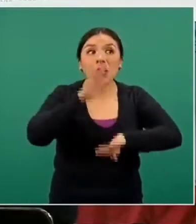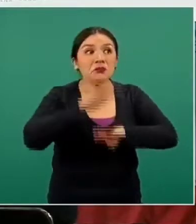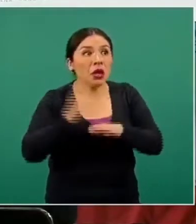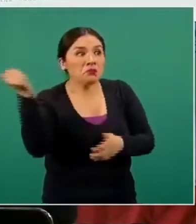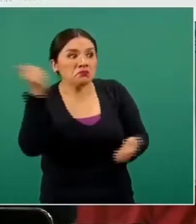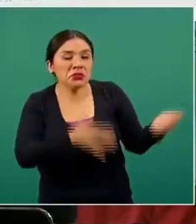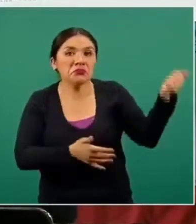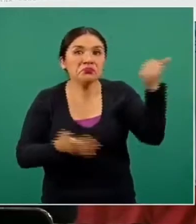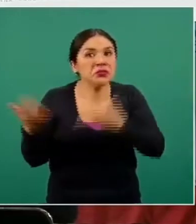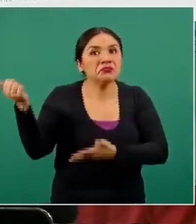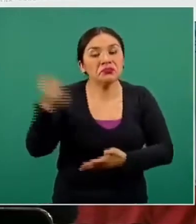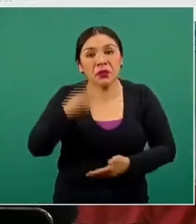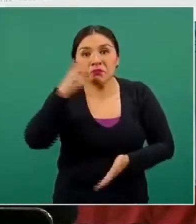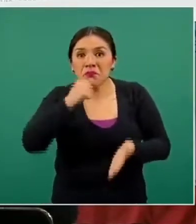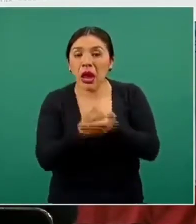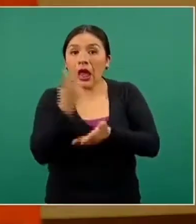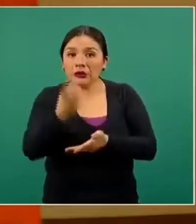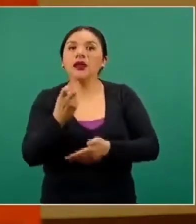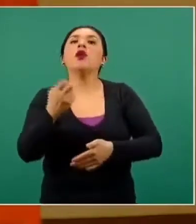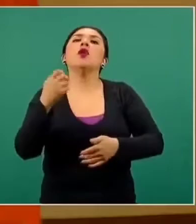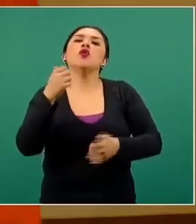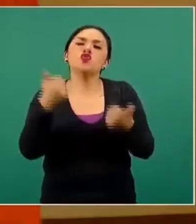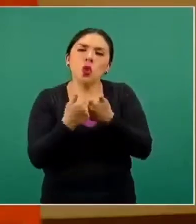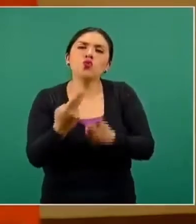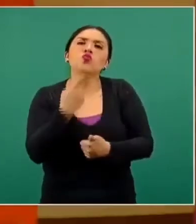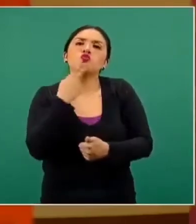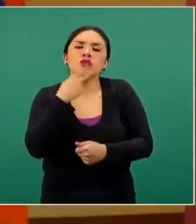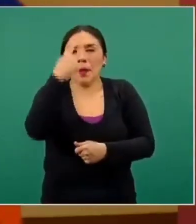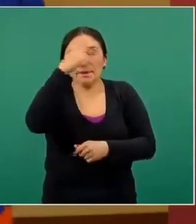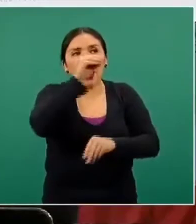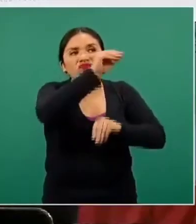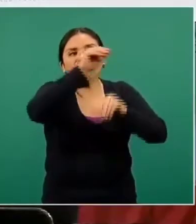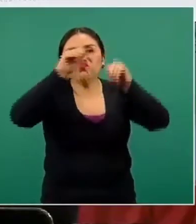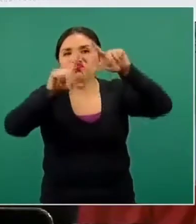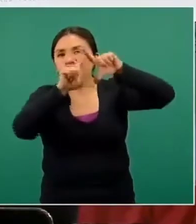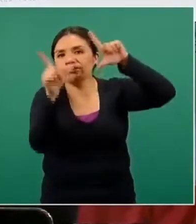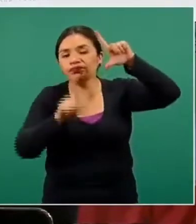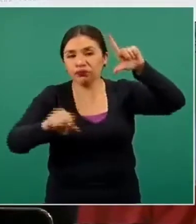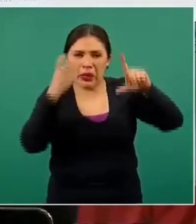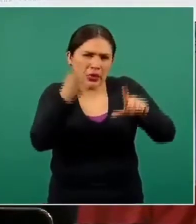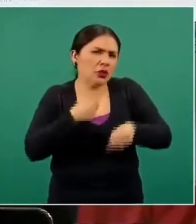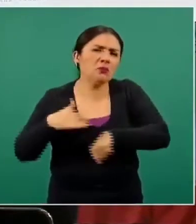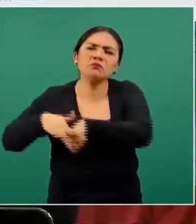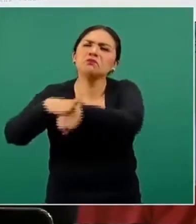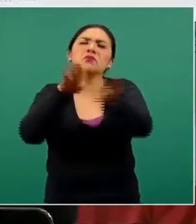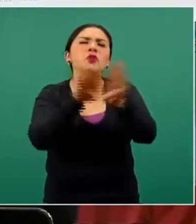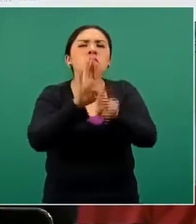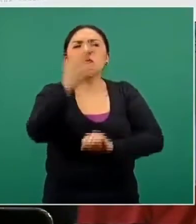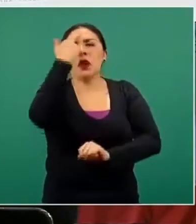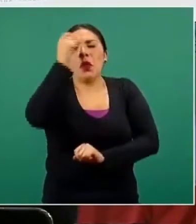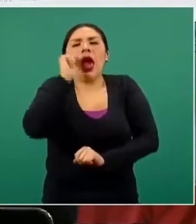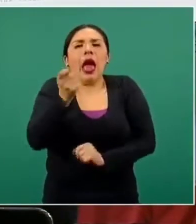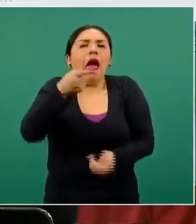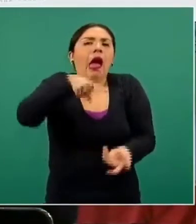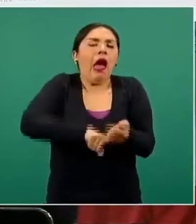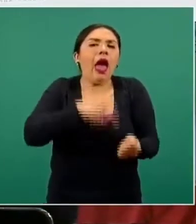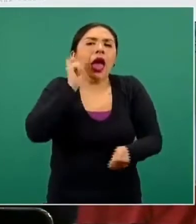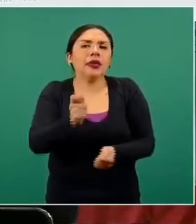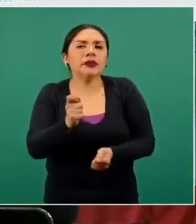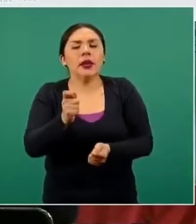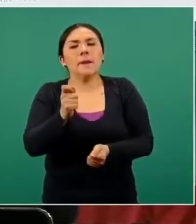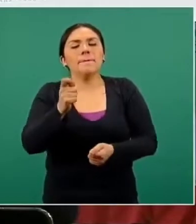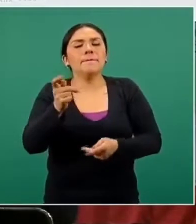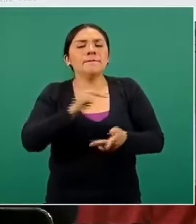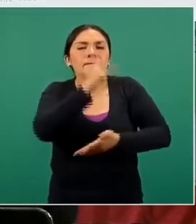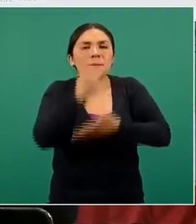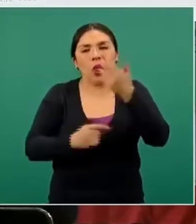vacunas, van siendo utilizadas en el territorio nacional. Este es un recordatorio panorámico de lo que implica